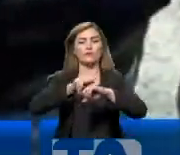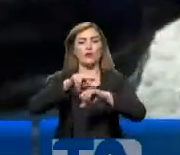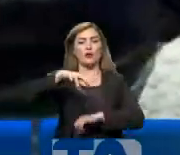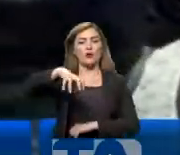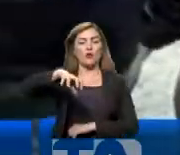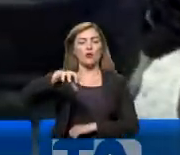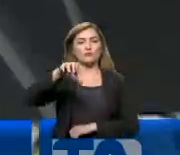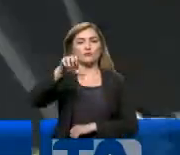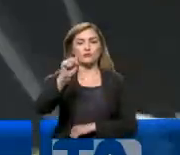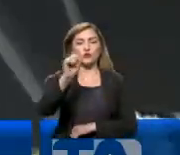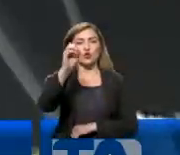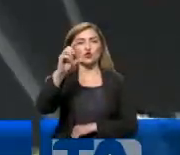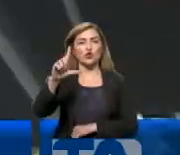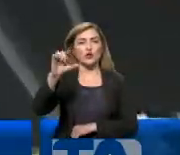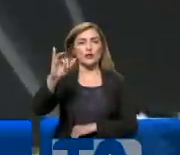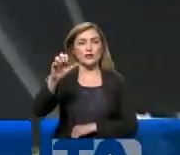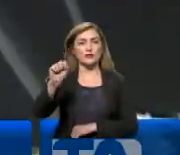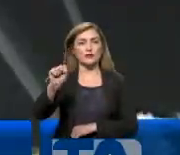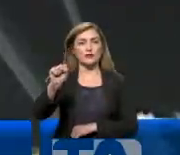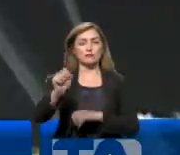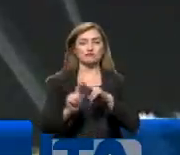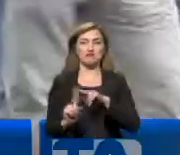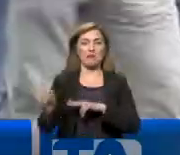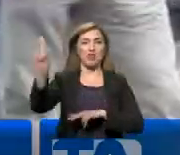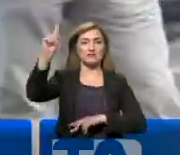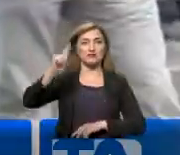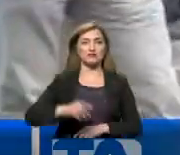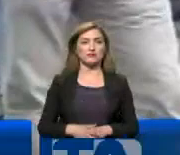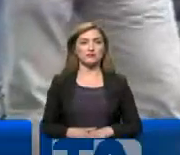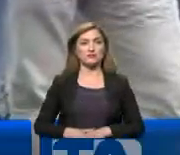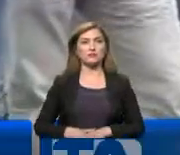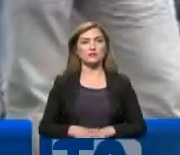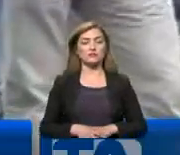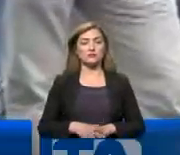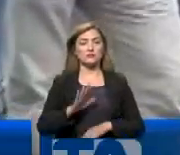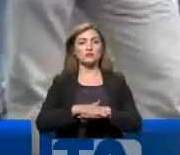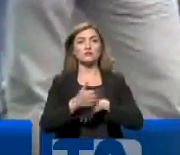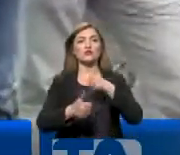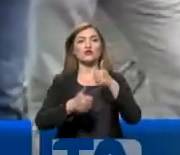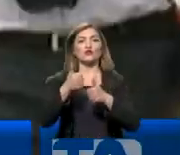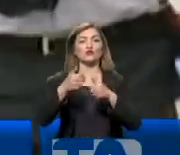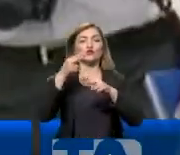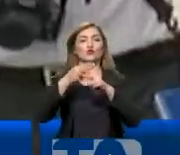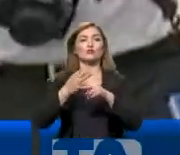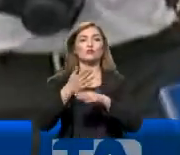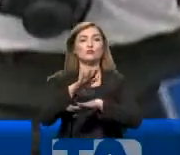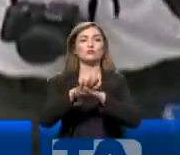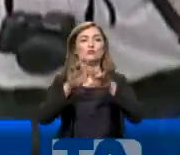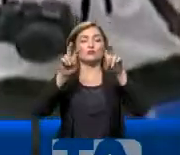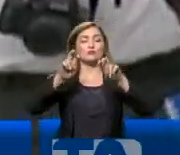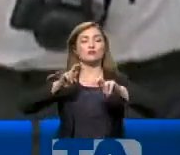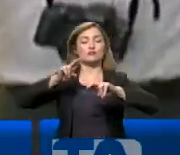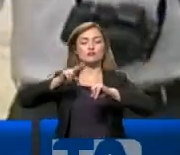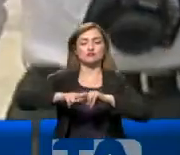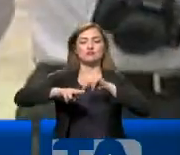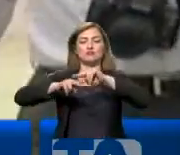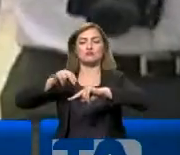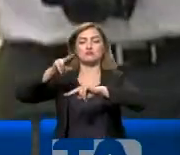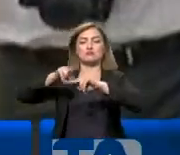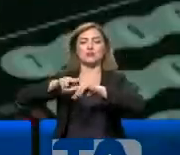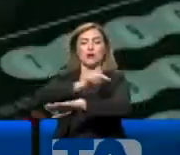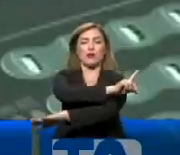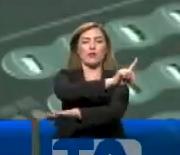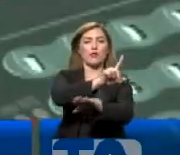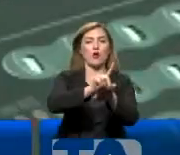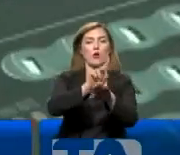agua, Walter Solís, había abandonado el país. La principal razón, su nombre era mencionado en la construcción del trasvase